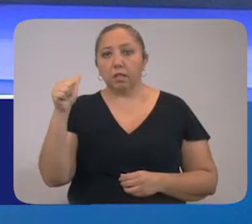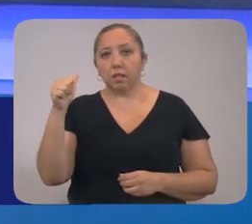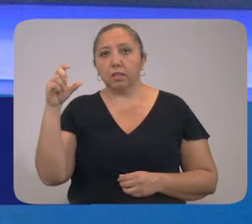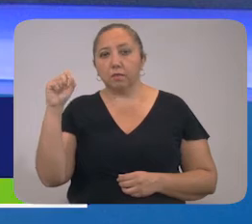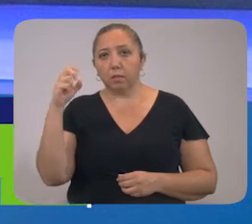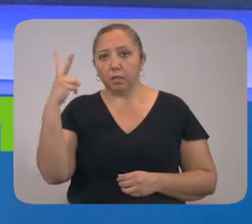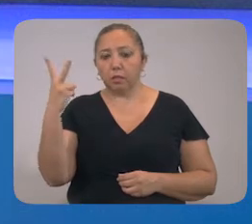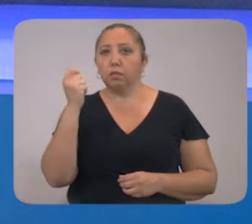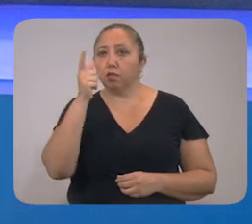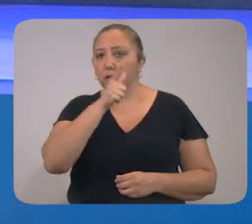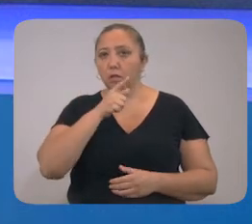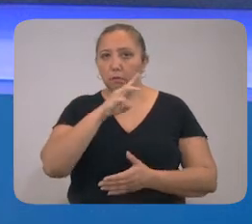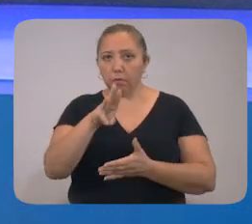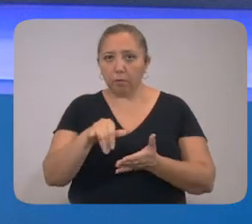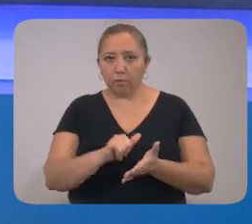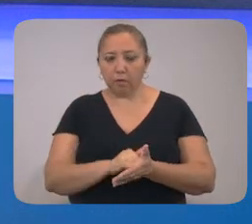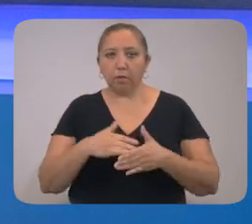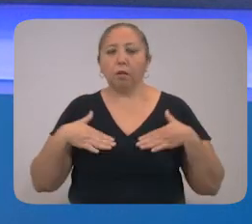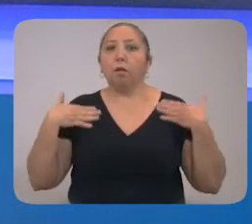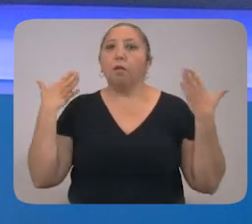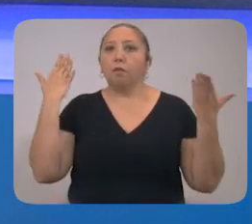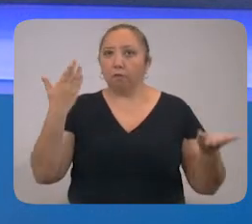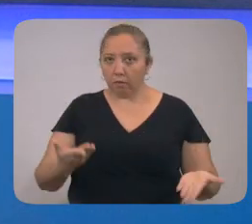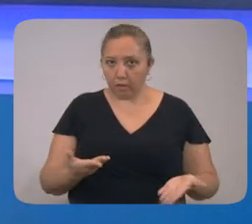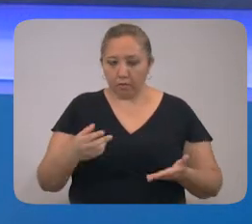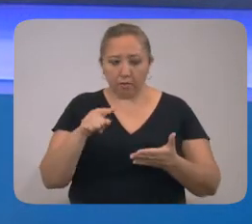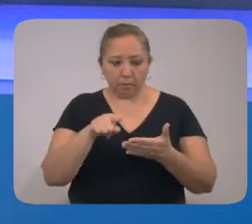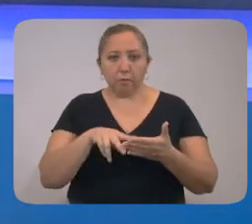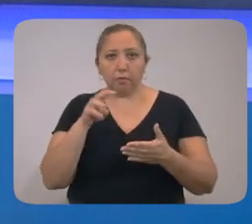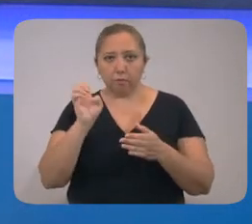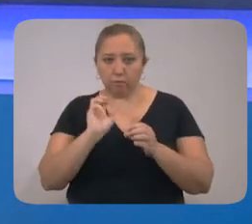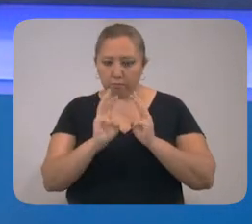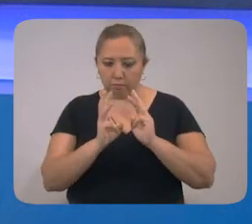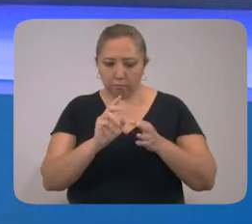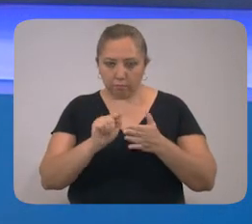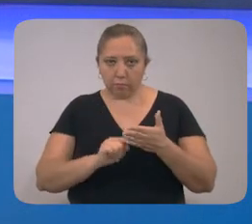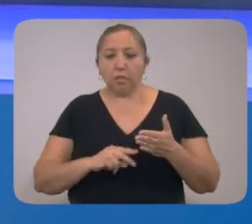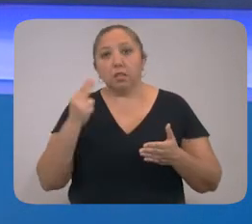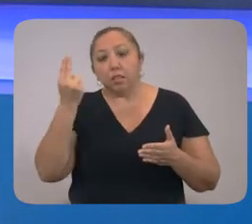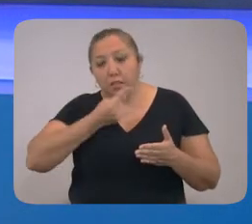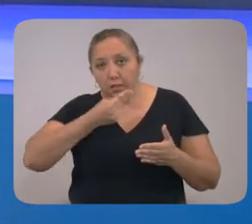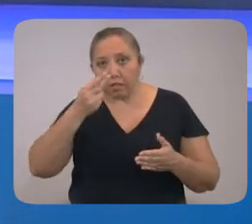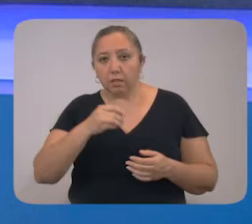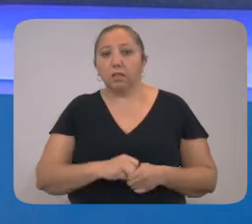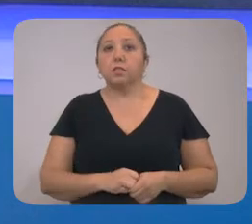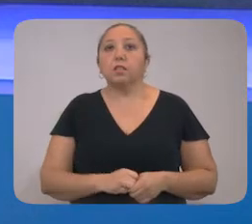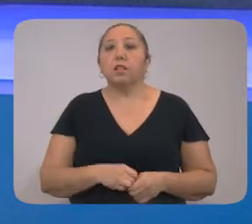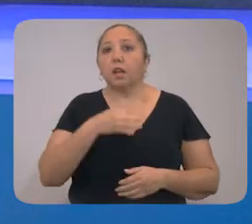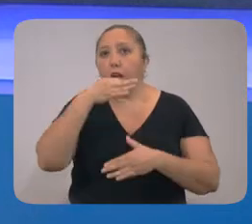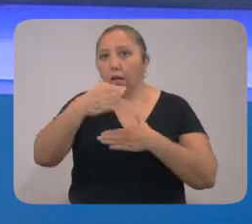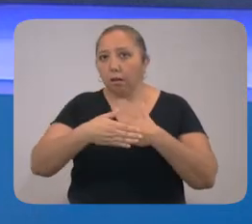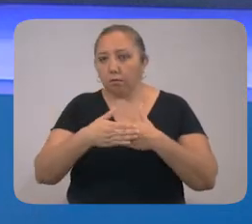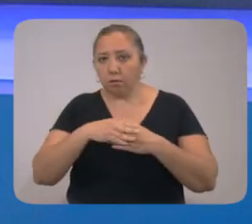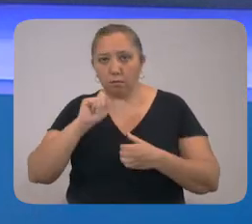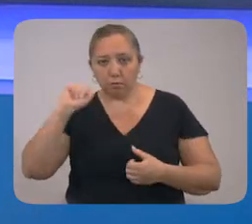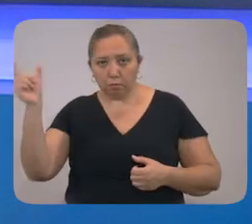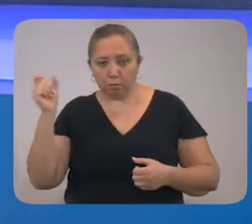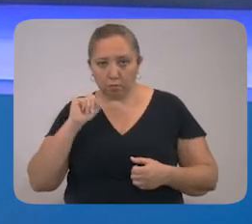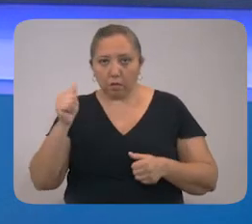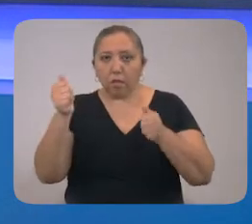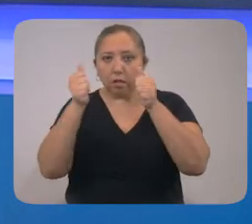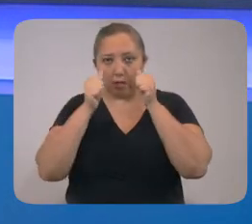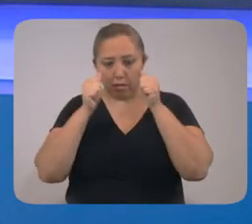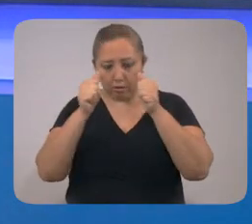9991-46622 en lengua maya ofrece un diagnóstico automatizado y en caso de ser necesario ponerse en contacto con las autoridades y